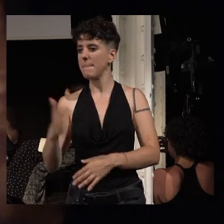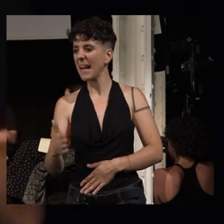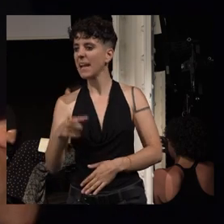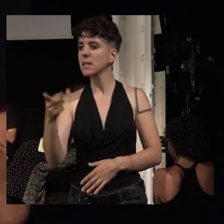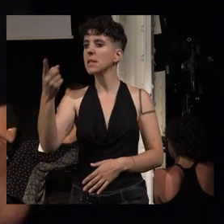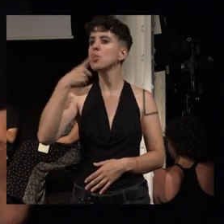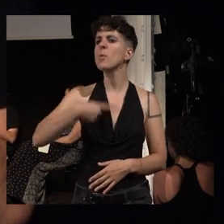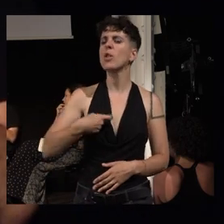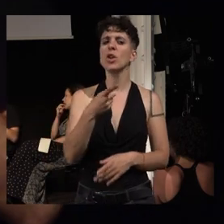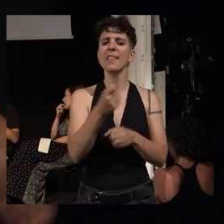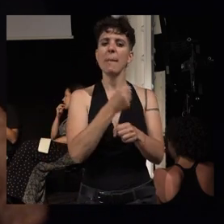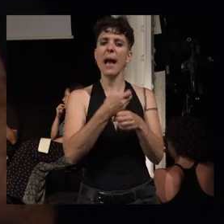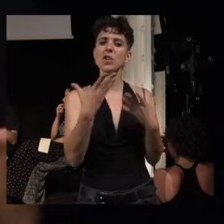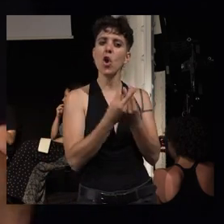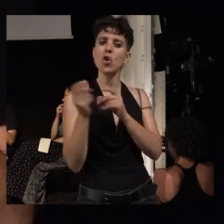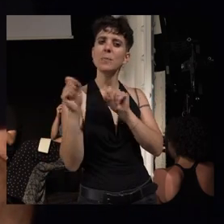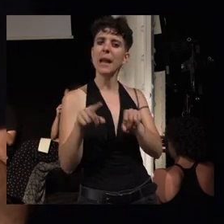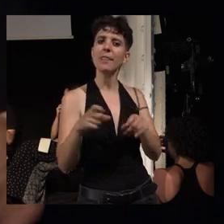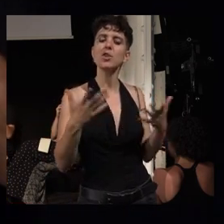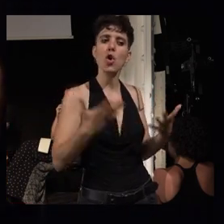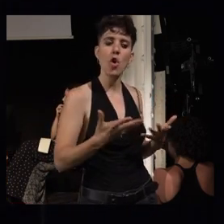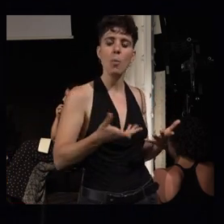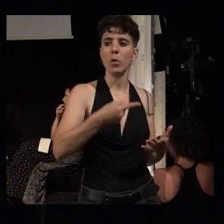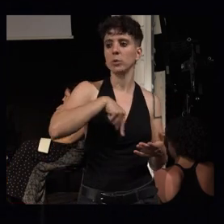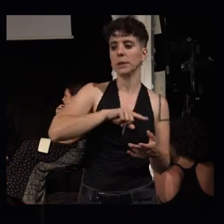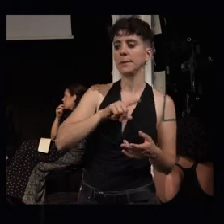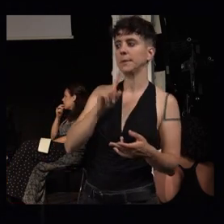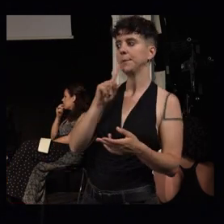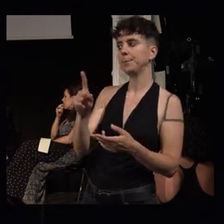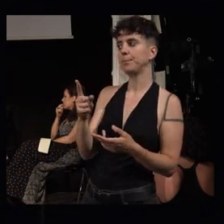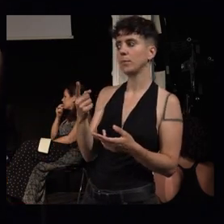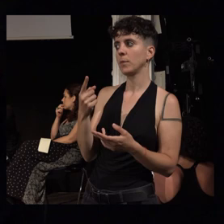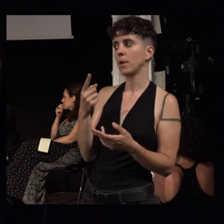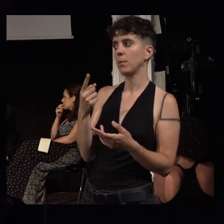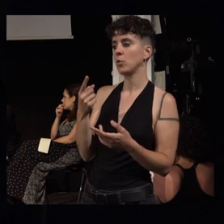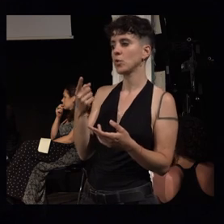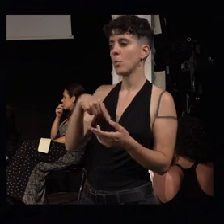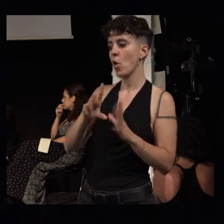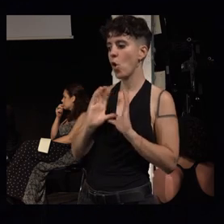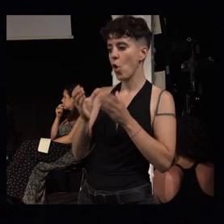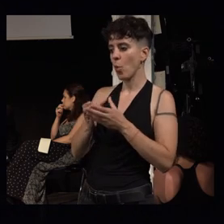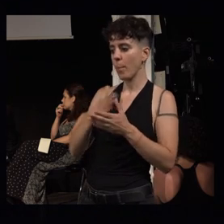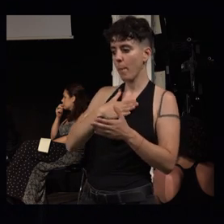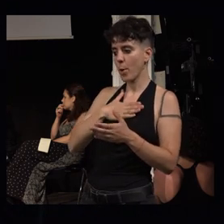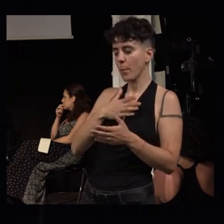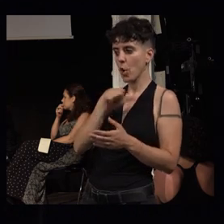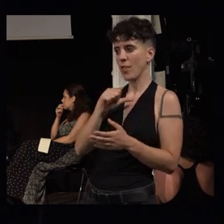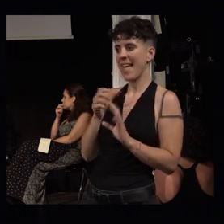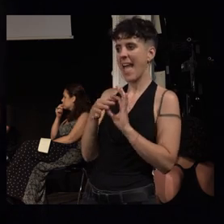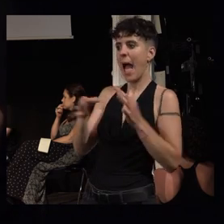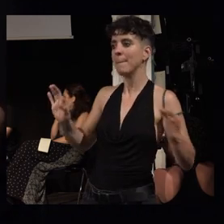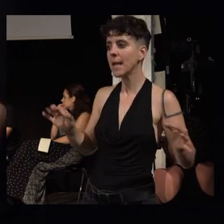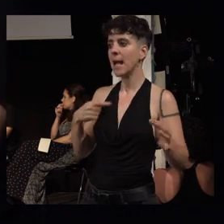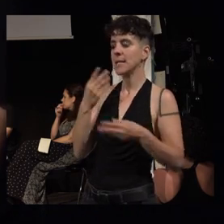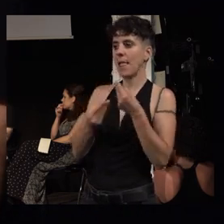los migrantes? ¿Cómo tal? Nosotros lo que hacíamos era cerrarnos en un grupo, en nuestro propio grupo ahí de amigas y decir qué vamos a